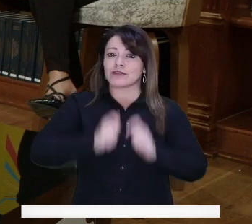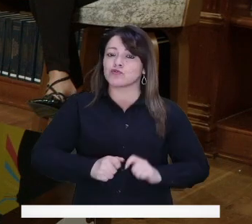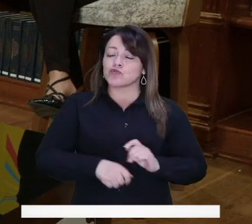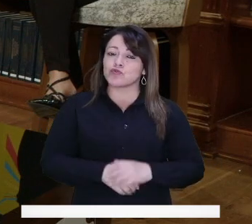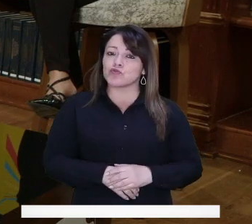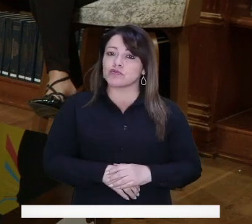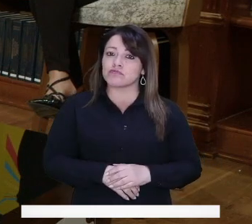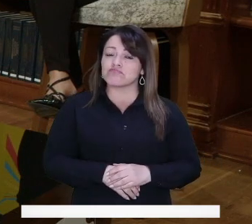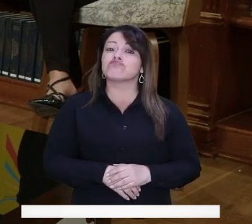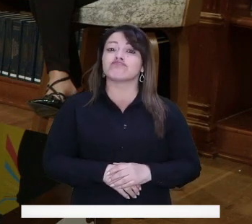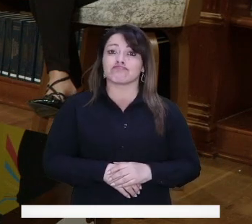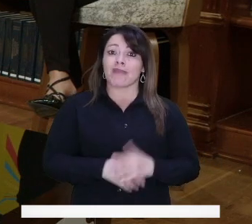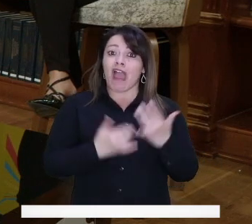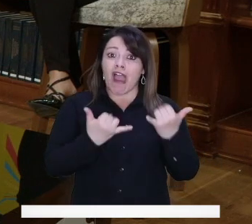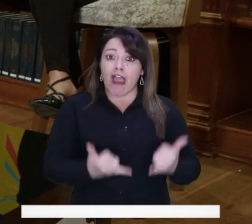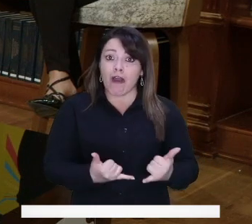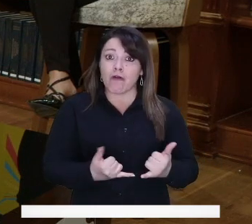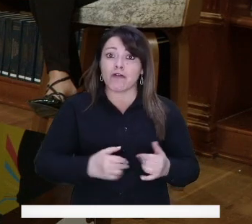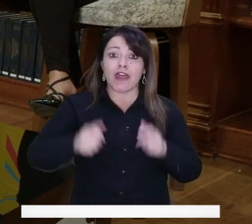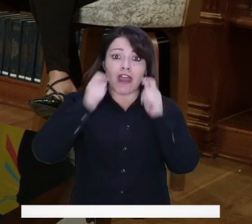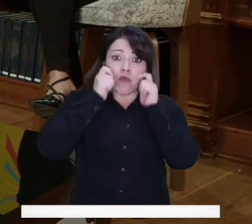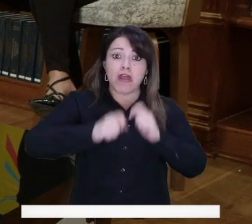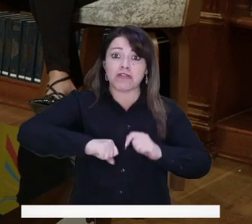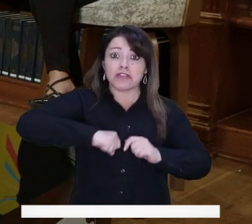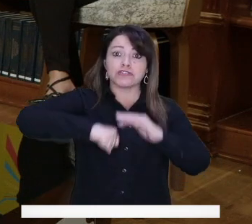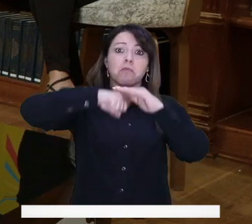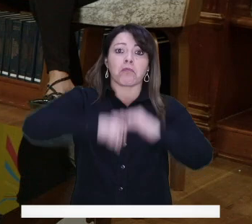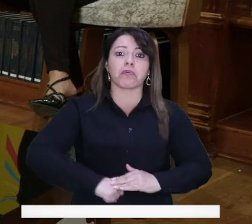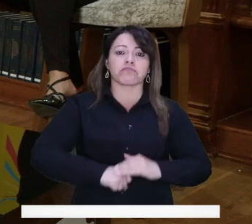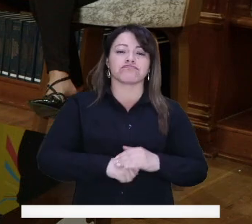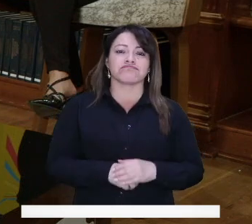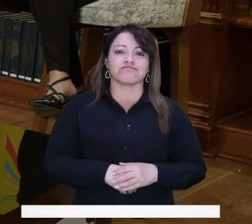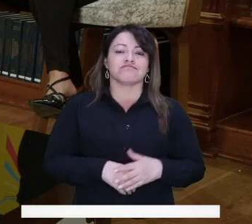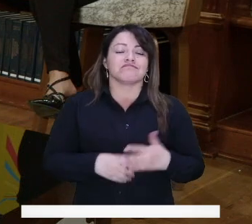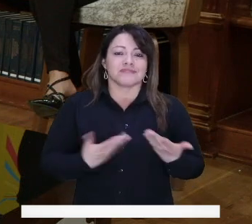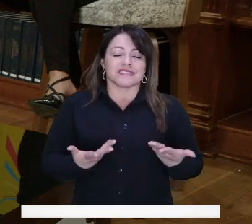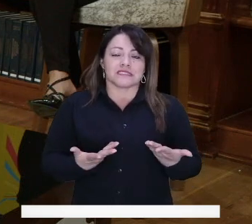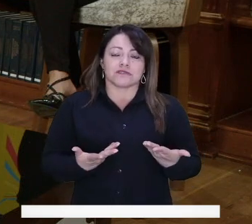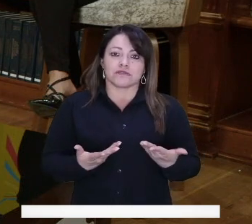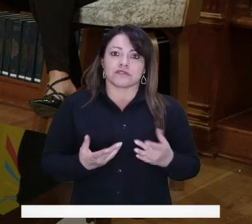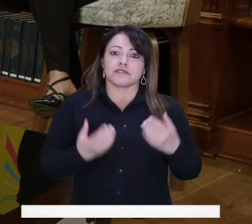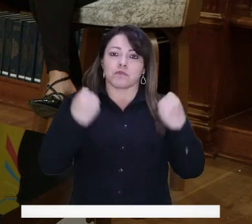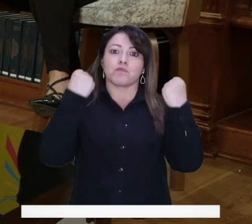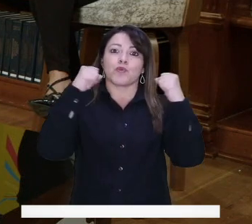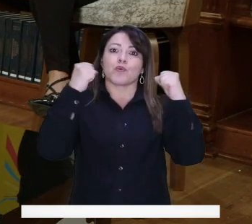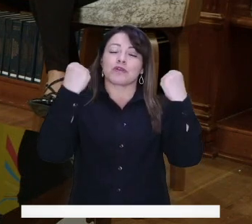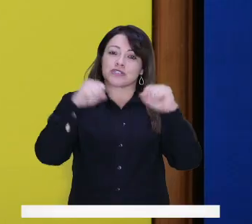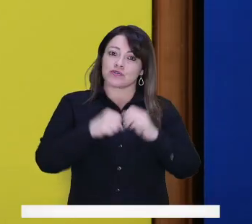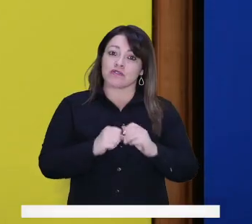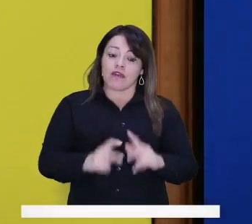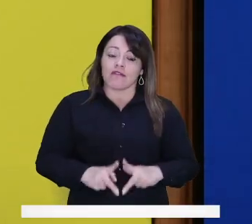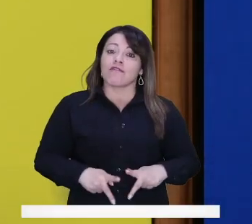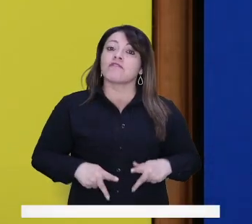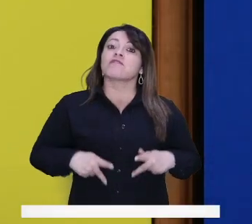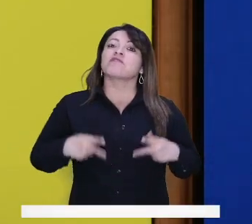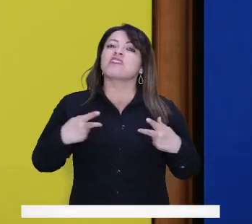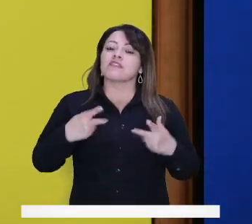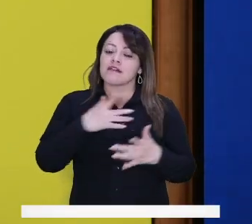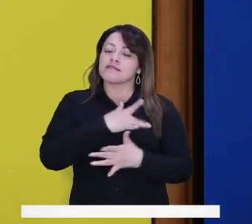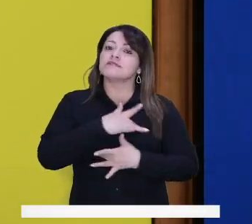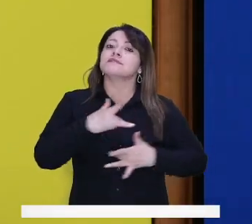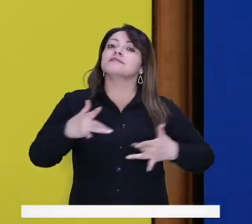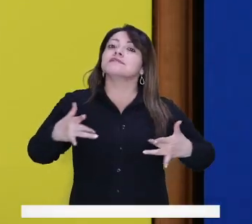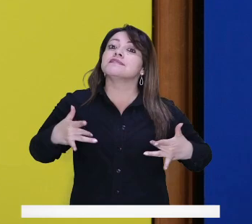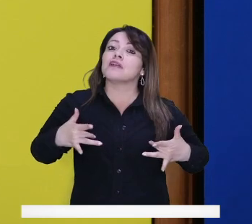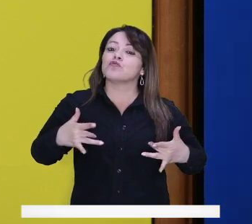decir, acá se están violando derechos humanos también a la luz del dato que acabo de dar. O sea, la vida,